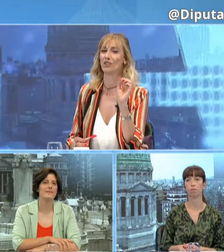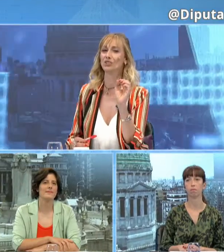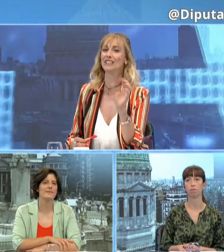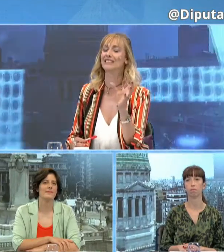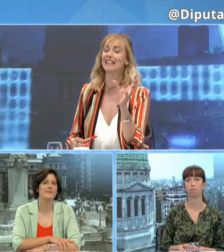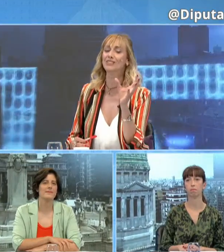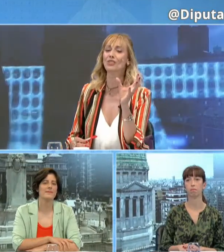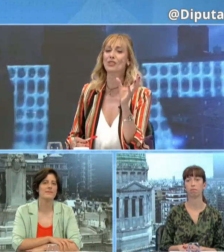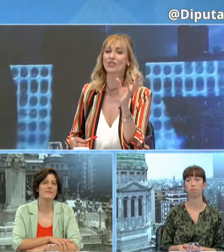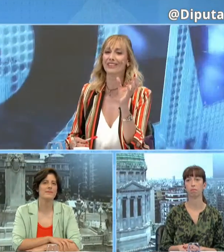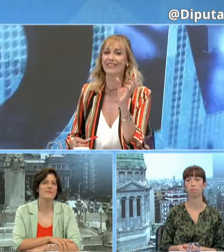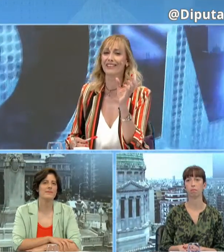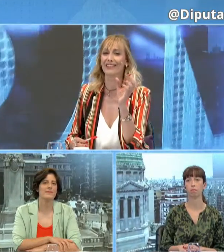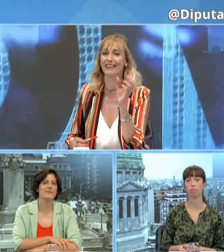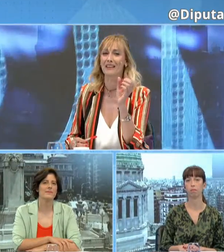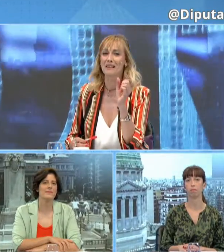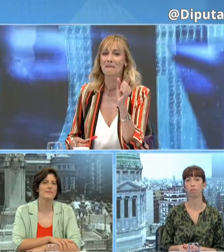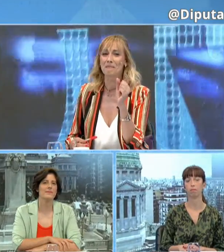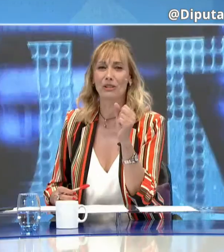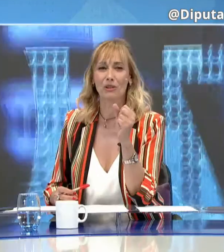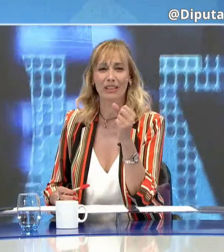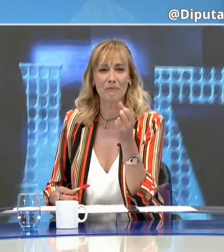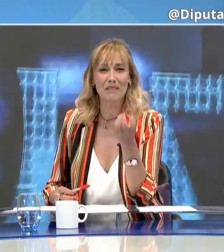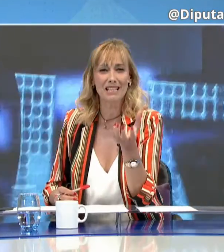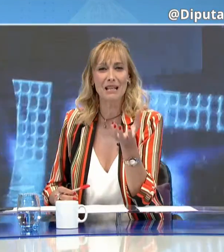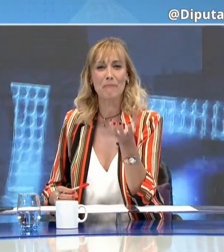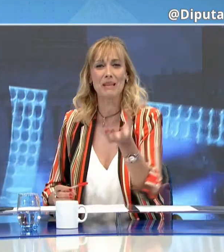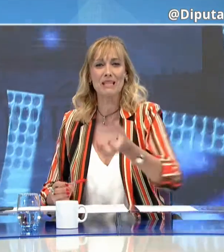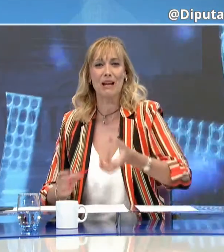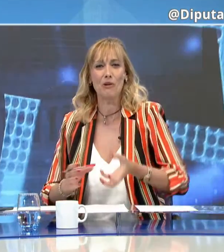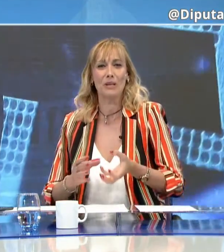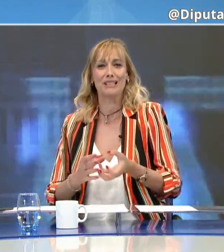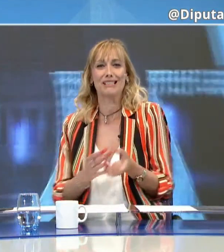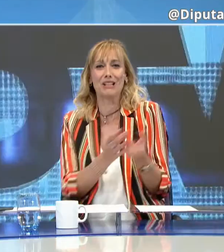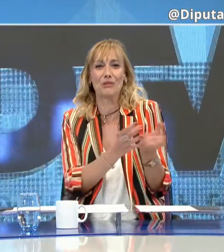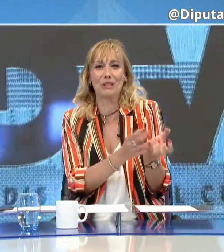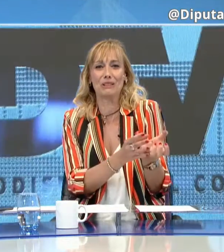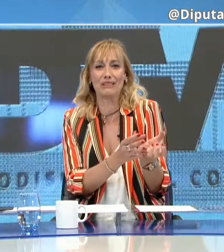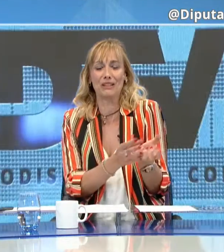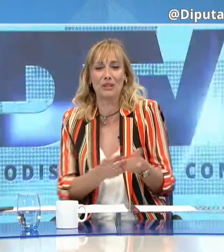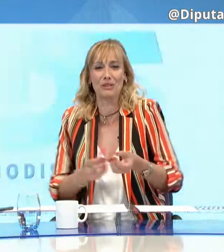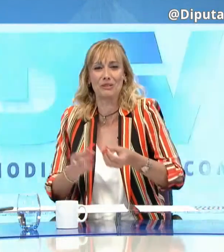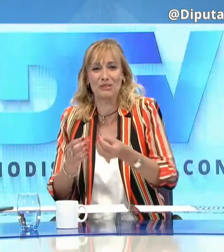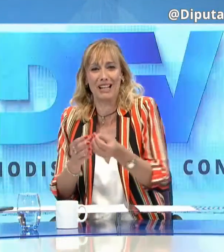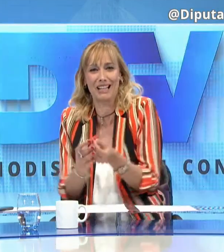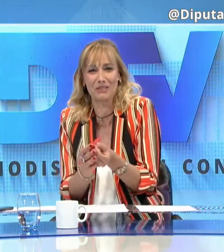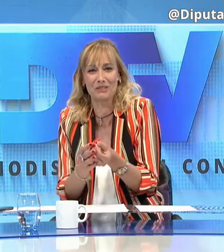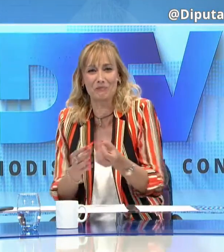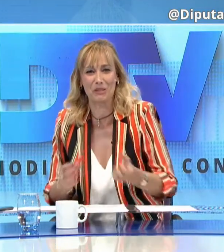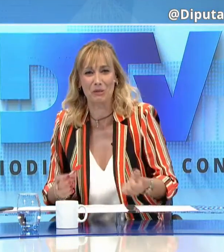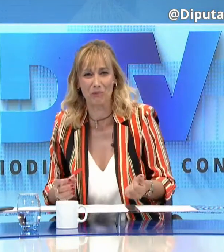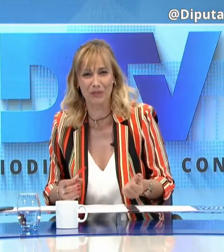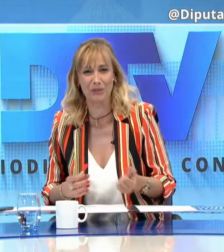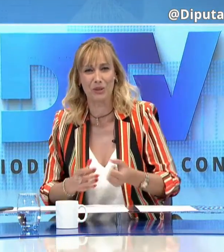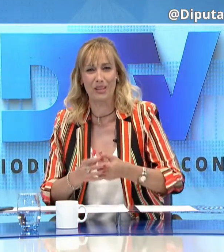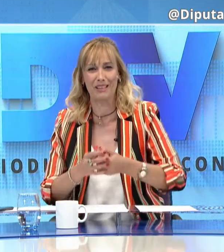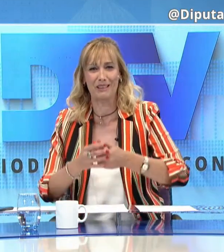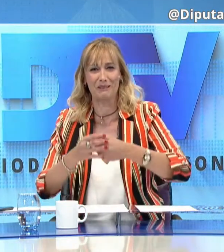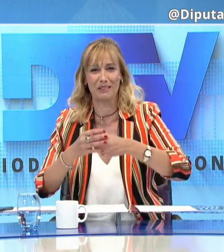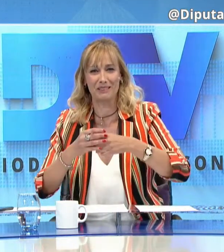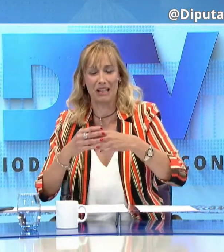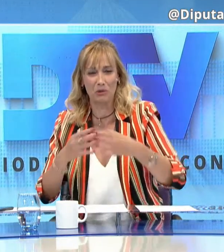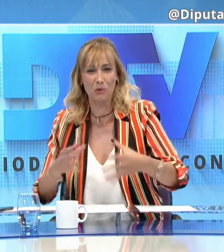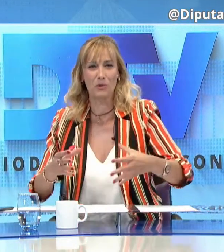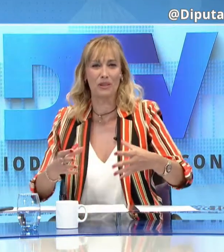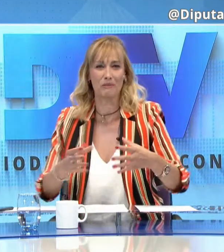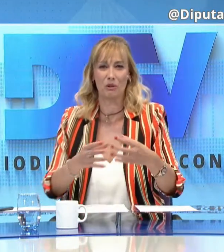Heller, contestando... Pero ¿qué vienen a pedir ahora si en el gobierno anterior sacaron presupuesto